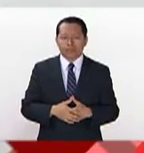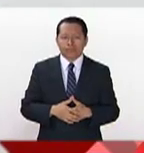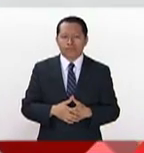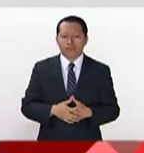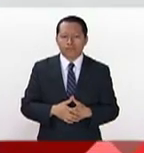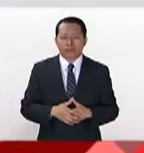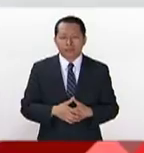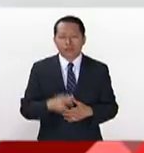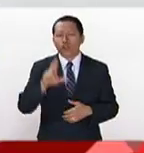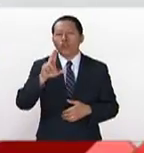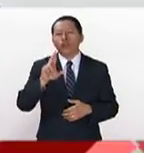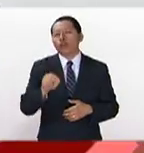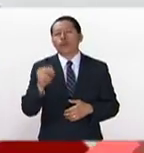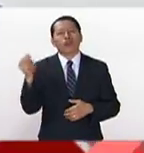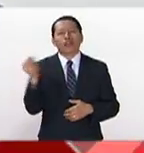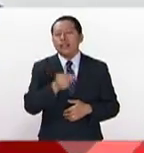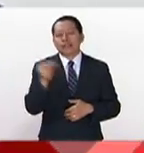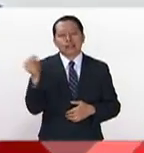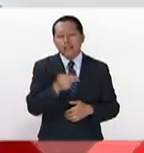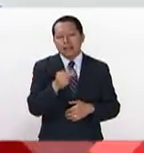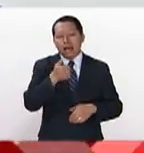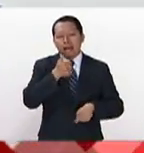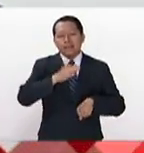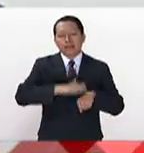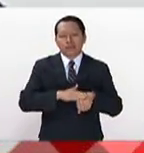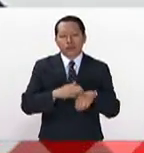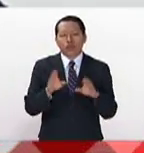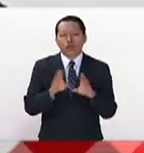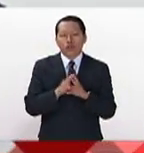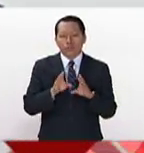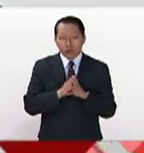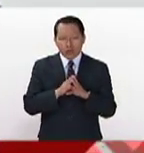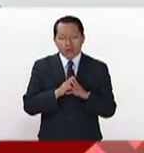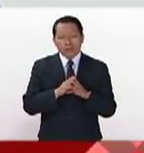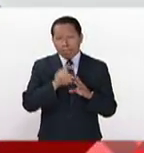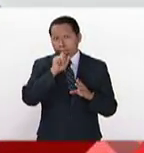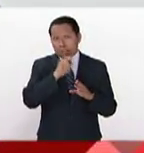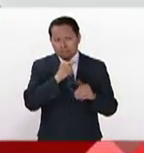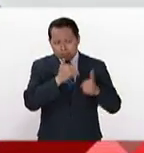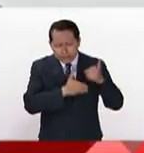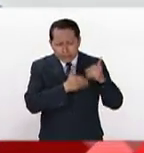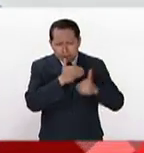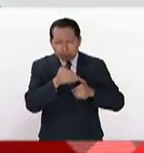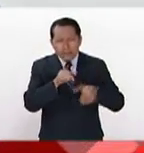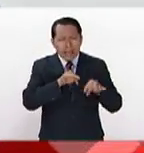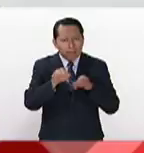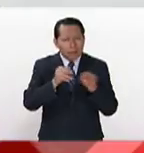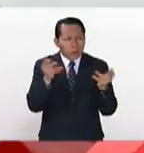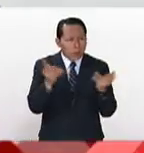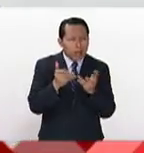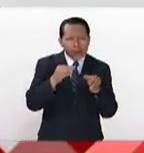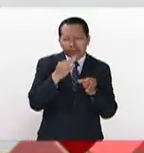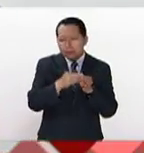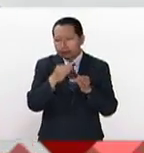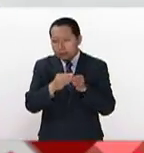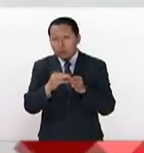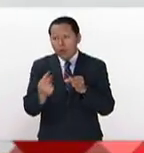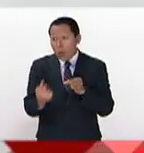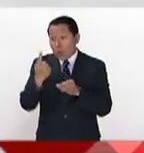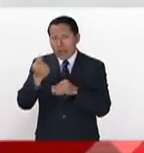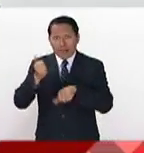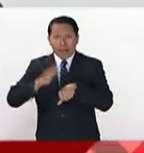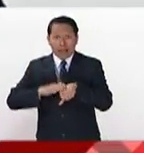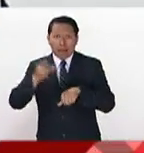país no necesita una administración que destruya todo lo que hemos venido haciendo, no necesita una administración